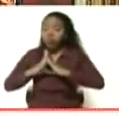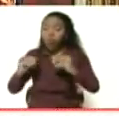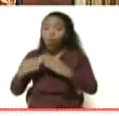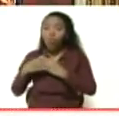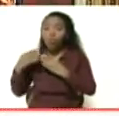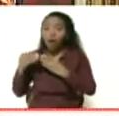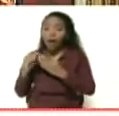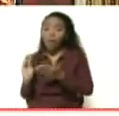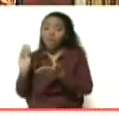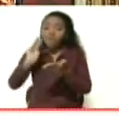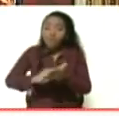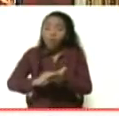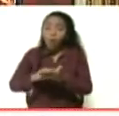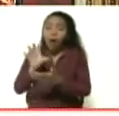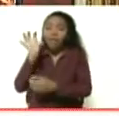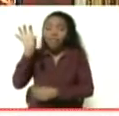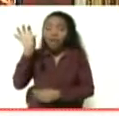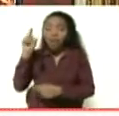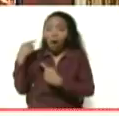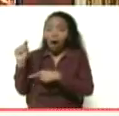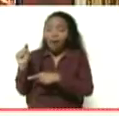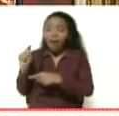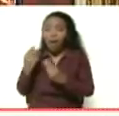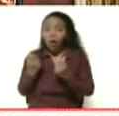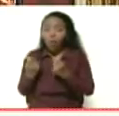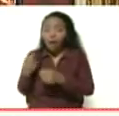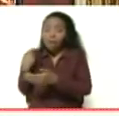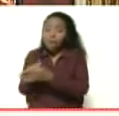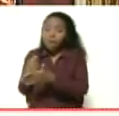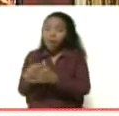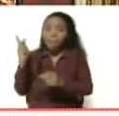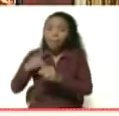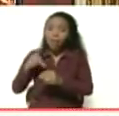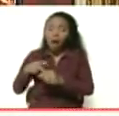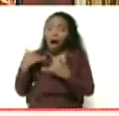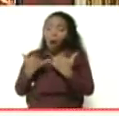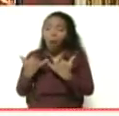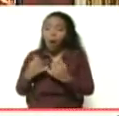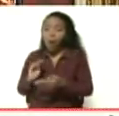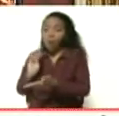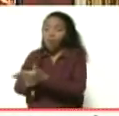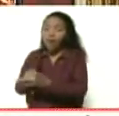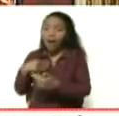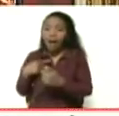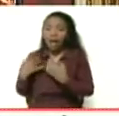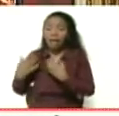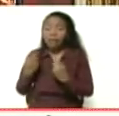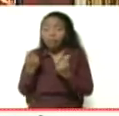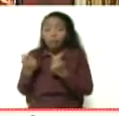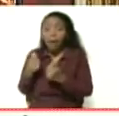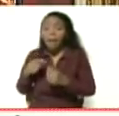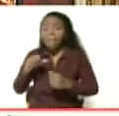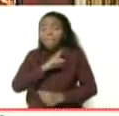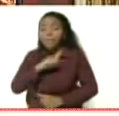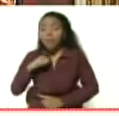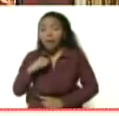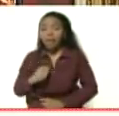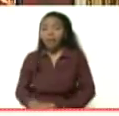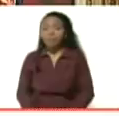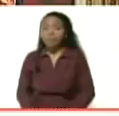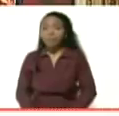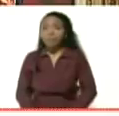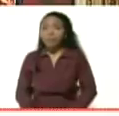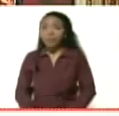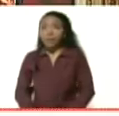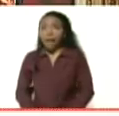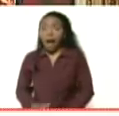que aportaba el Estado en la economía rentista petrolera, ahora lo aporta a la economía privada. Y ante